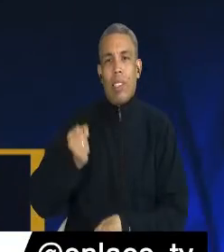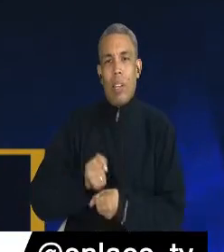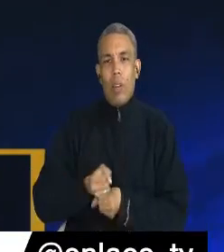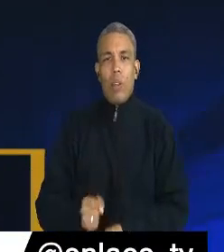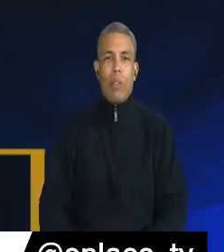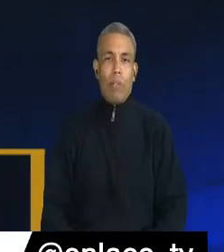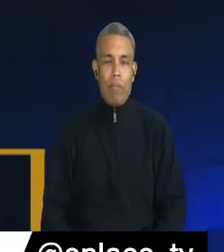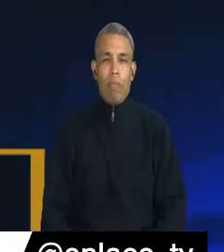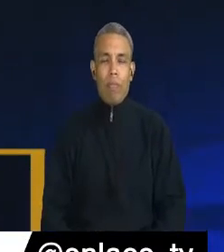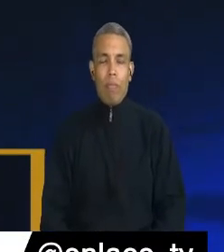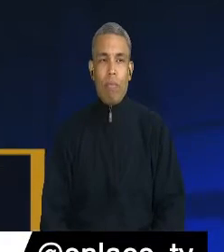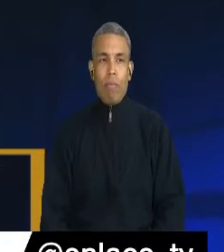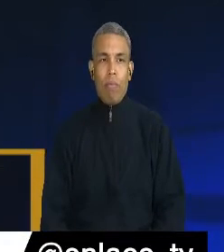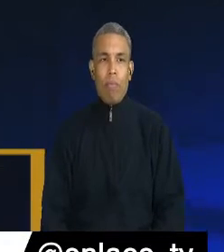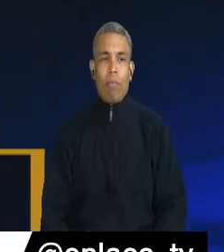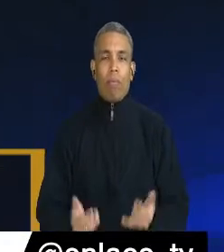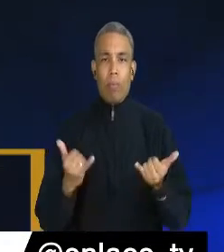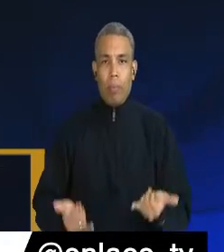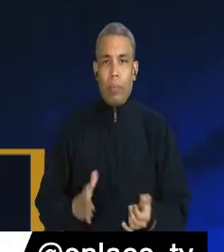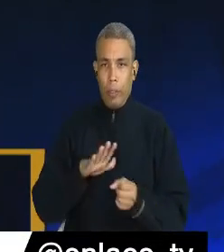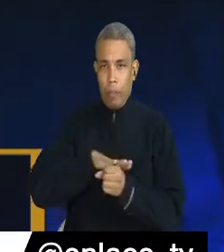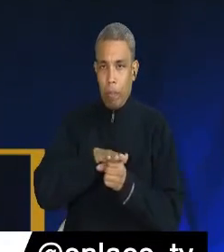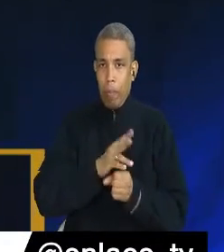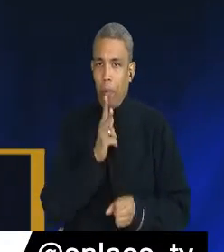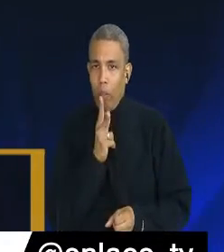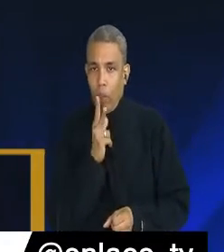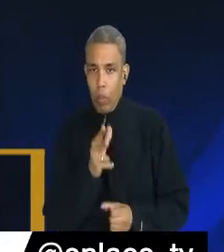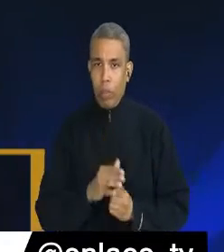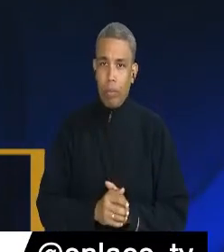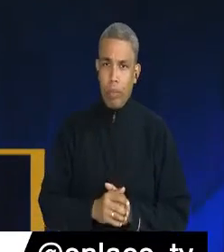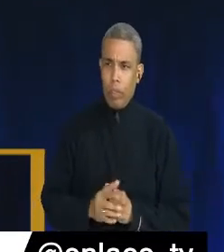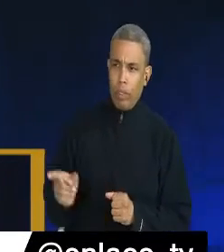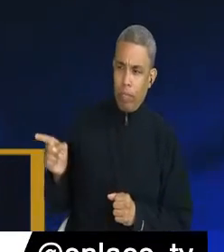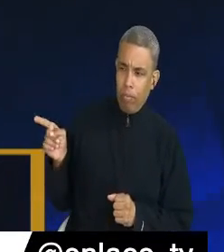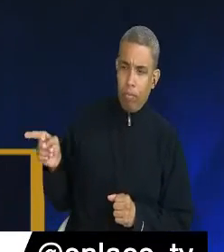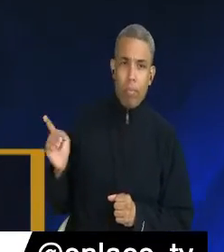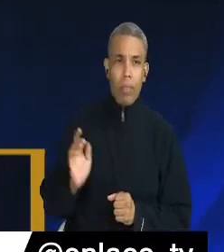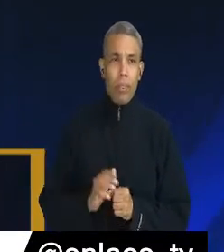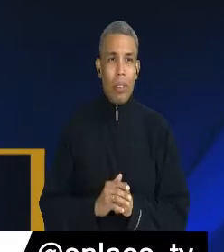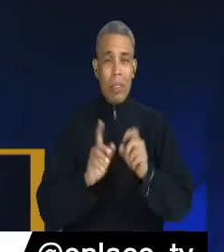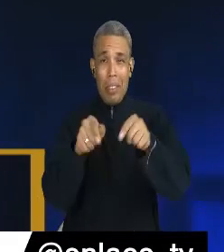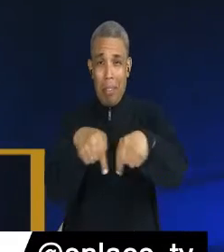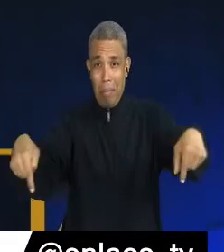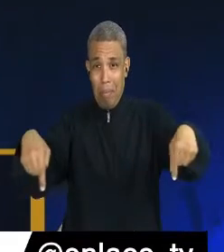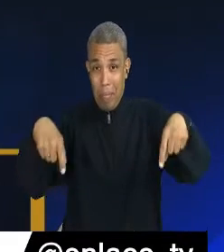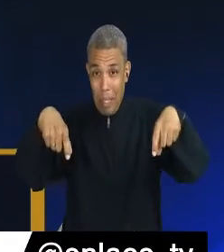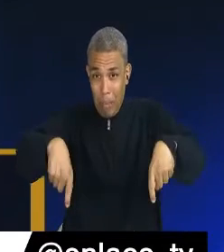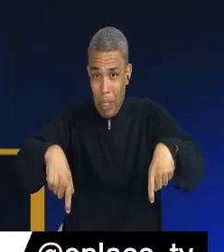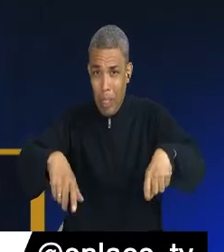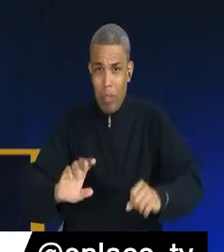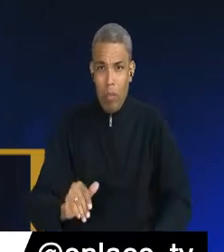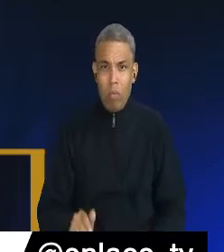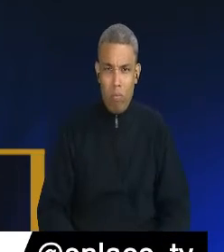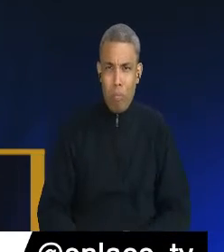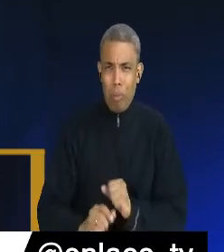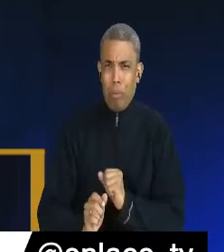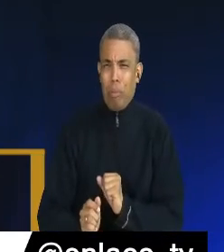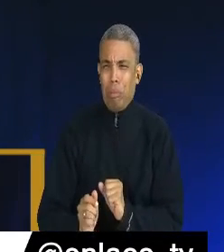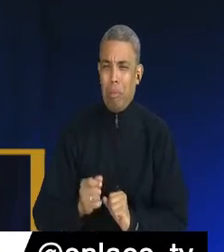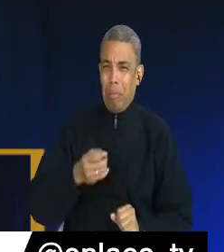nos trasladamos ahora al barrio jerusalén para mostrarles el abandono en el que se encuentra la polideportiva de ese sector nuestro reportero